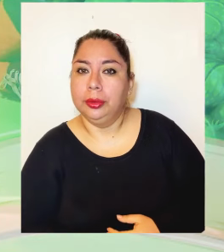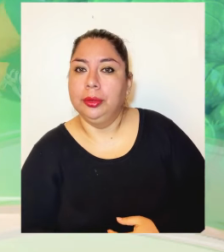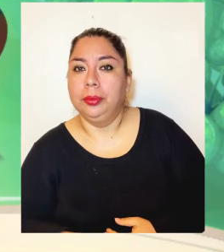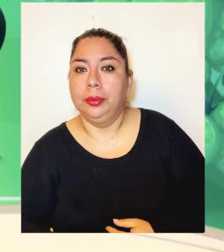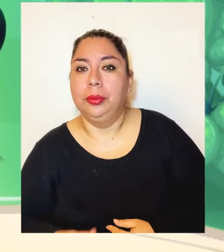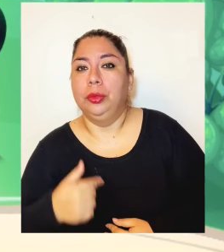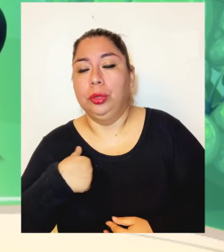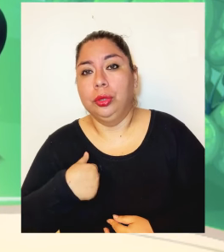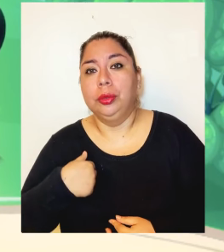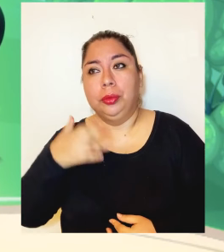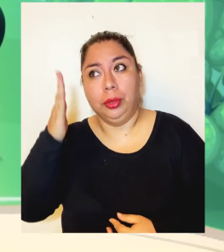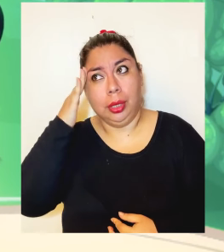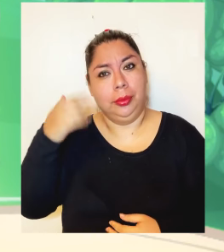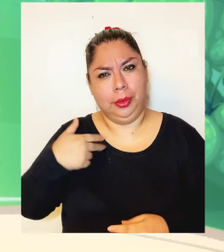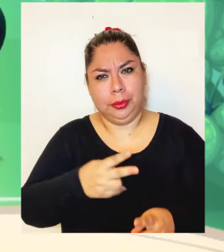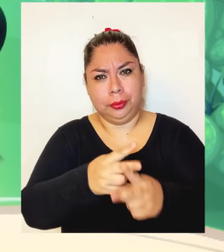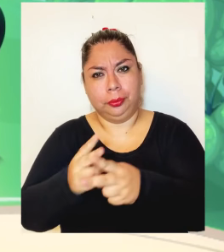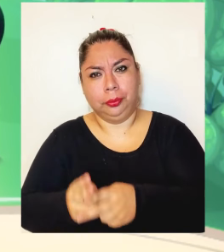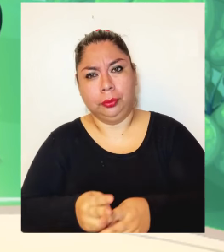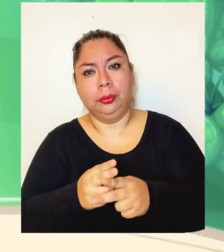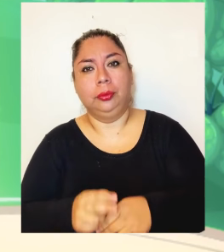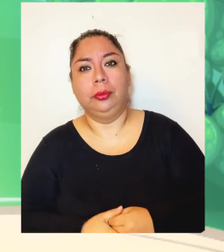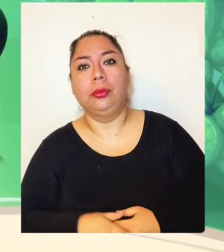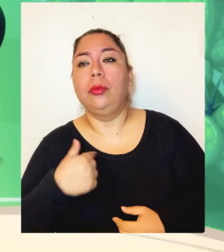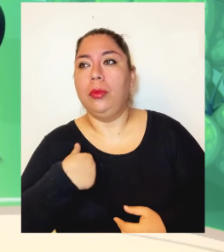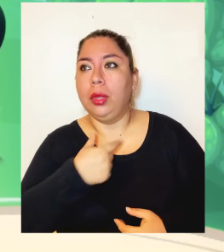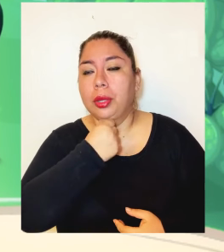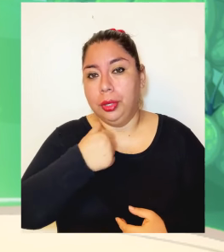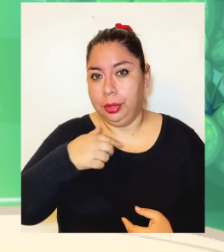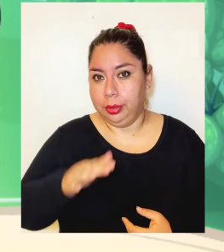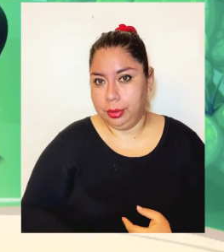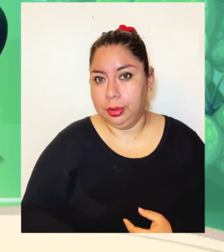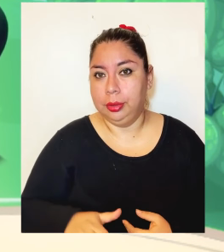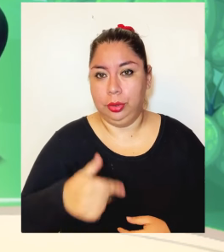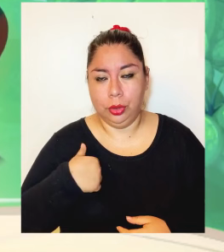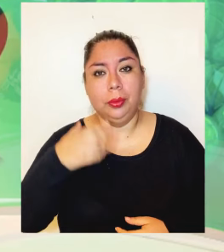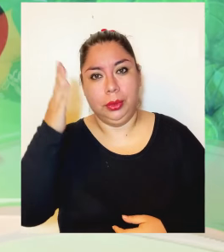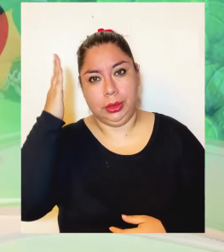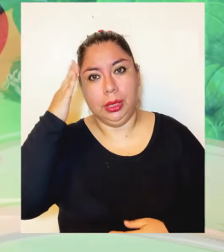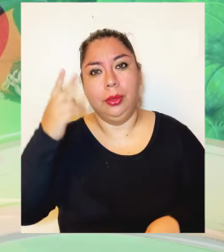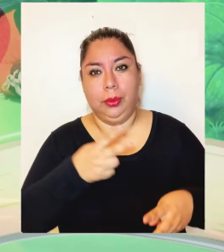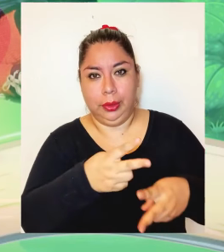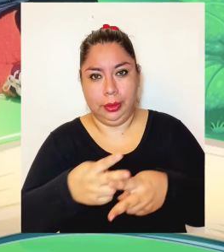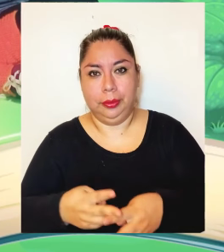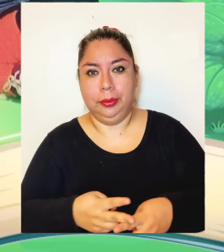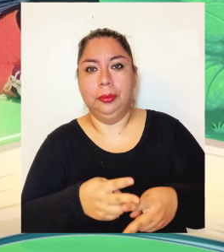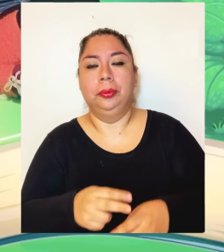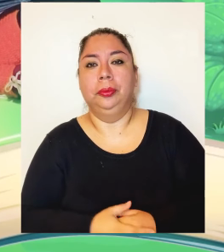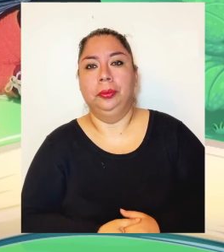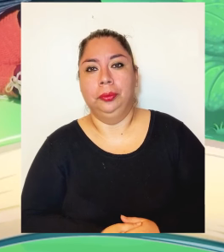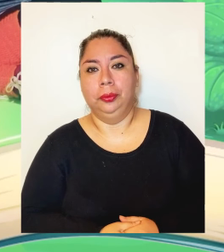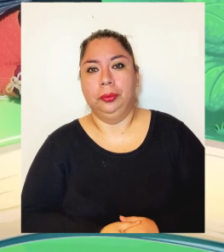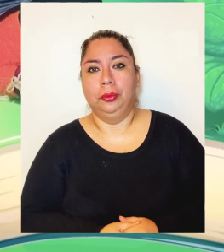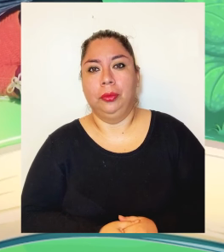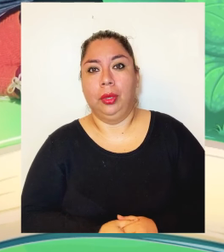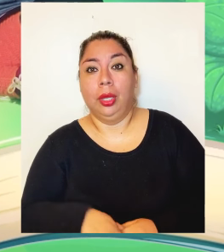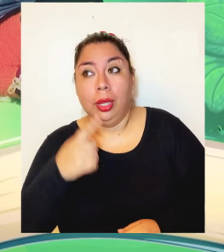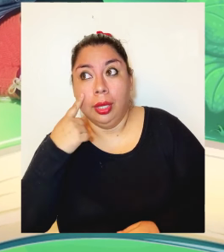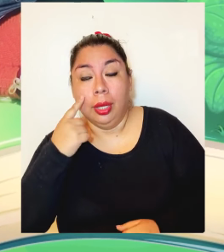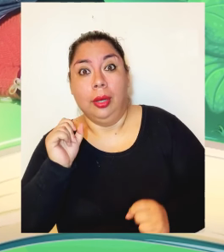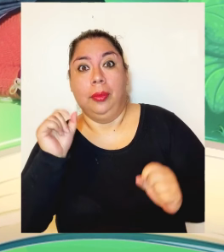sé cuidar. Aunque soy pequeñuela, yo me sé cuidar. De repente,